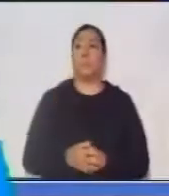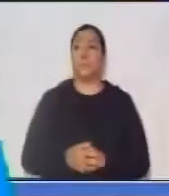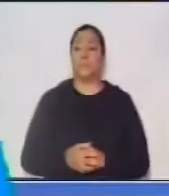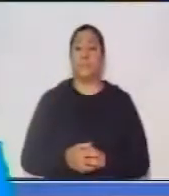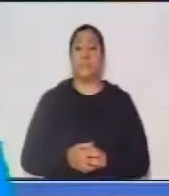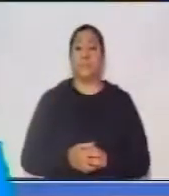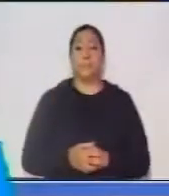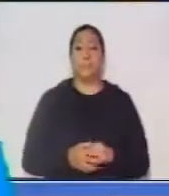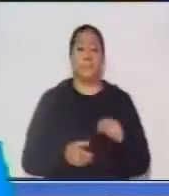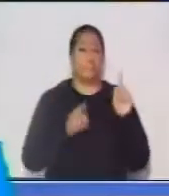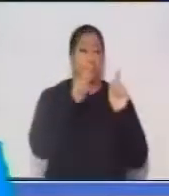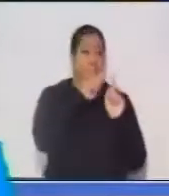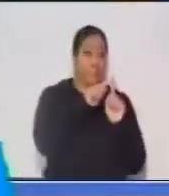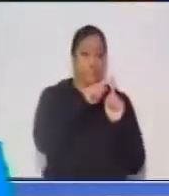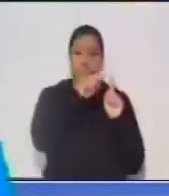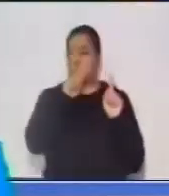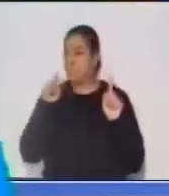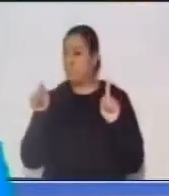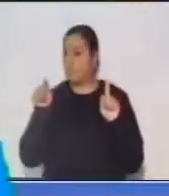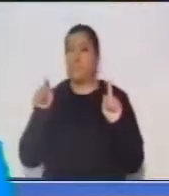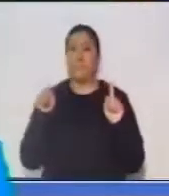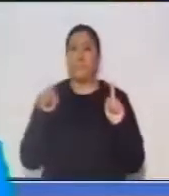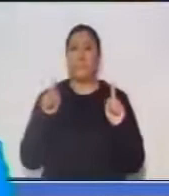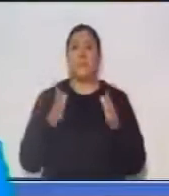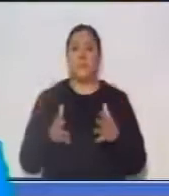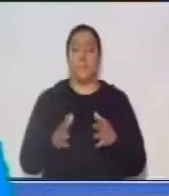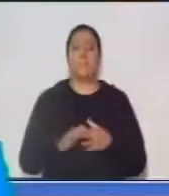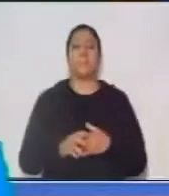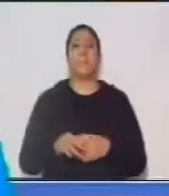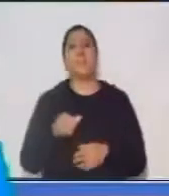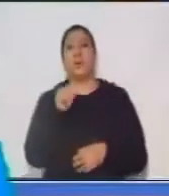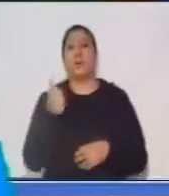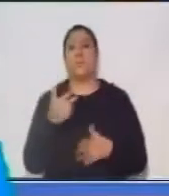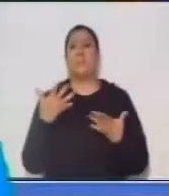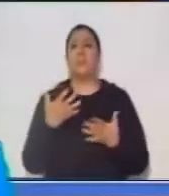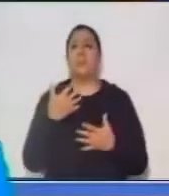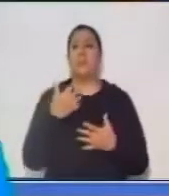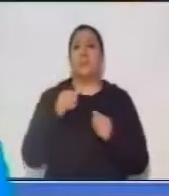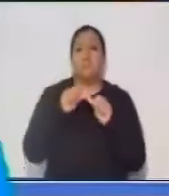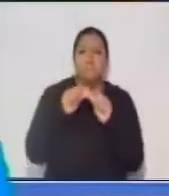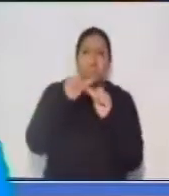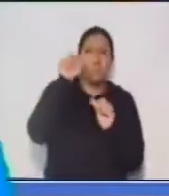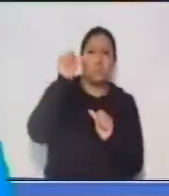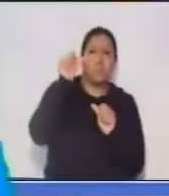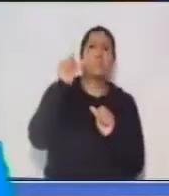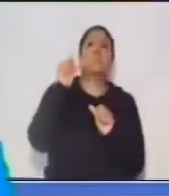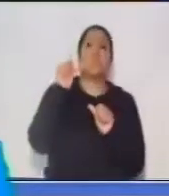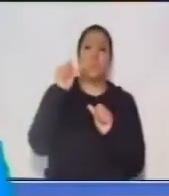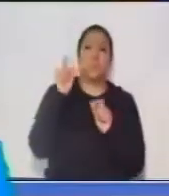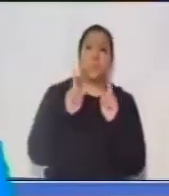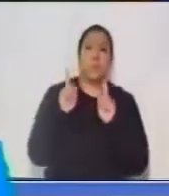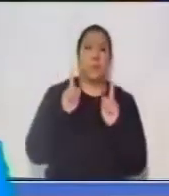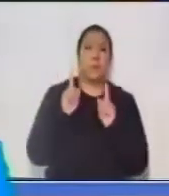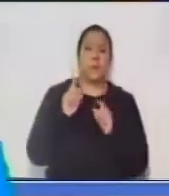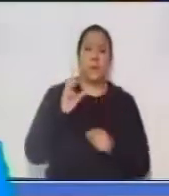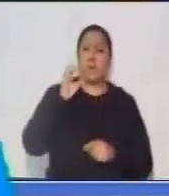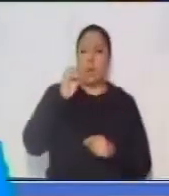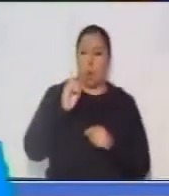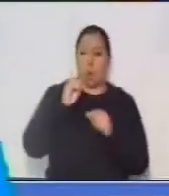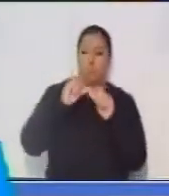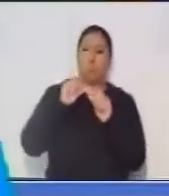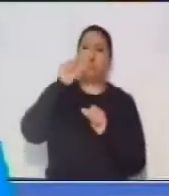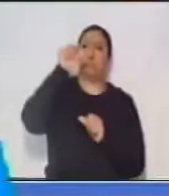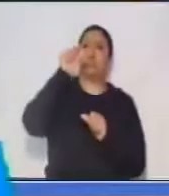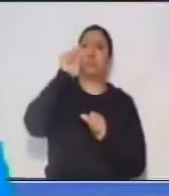De acá hasta acá. ¿Y quién es la altura? La altura es de O a R.